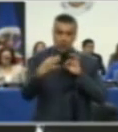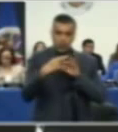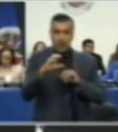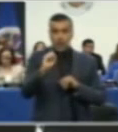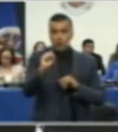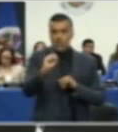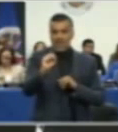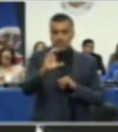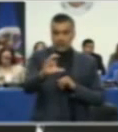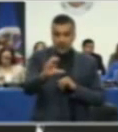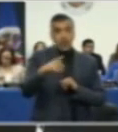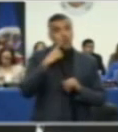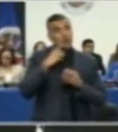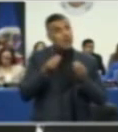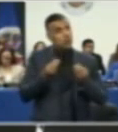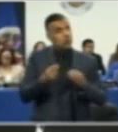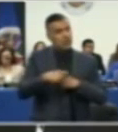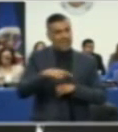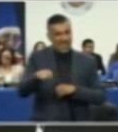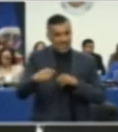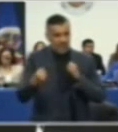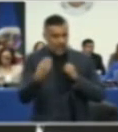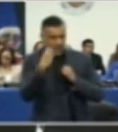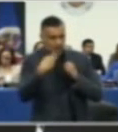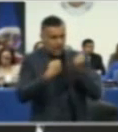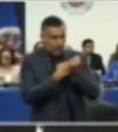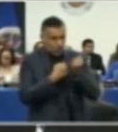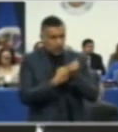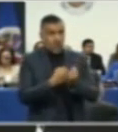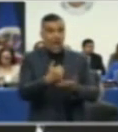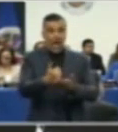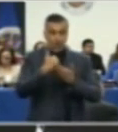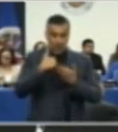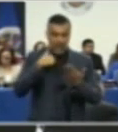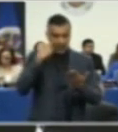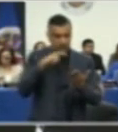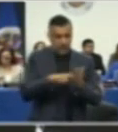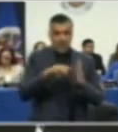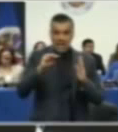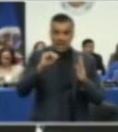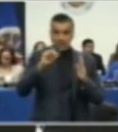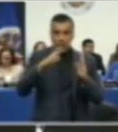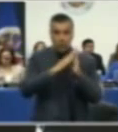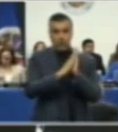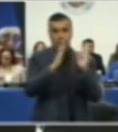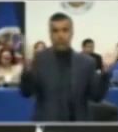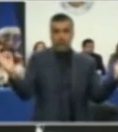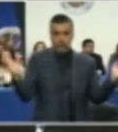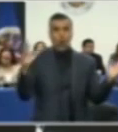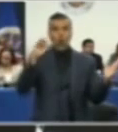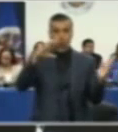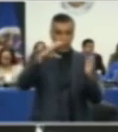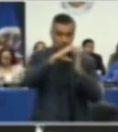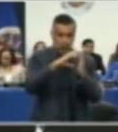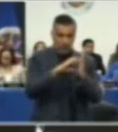civil, porque muchas veces ese aporte permite identificar el marco normativo concreto, específico, la